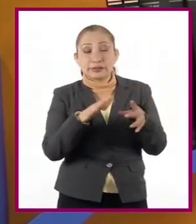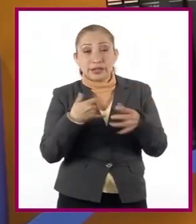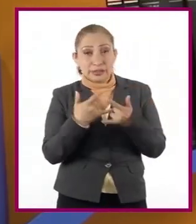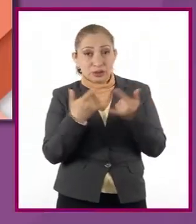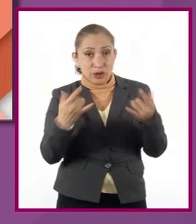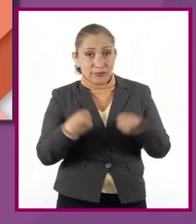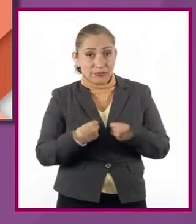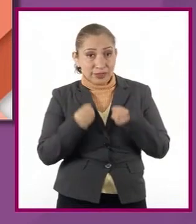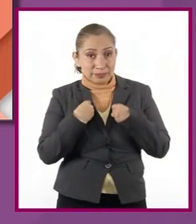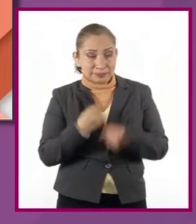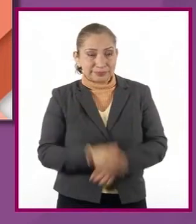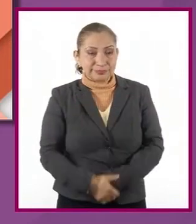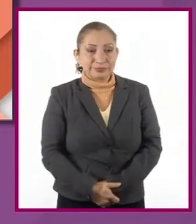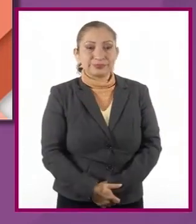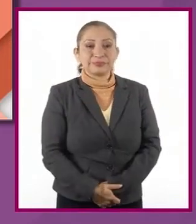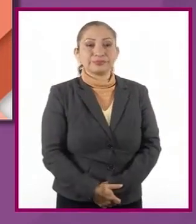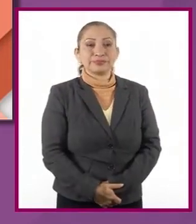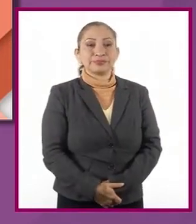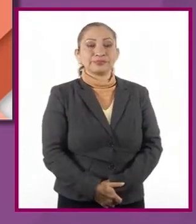biográfico.